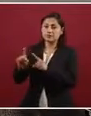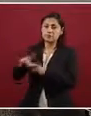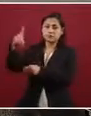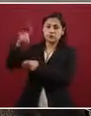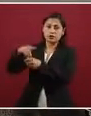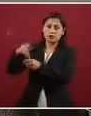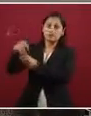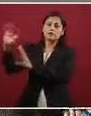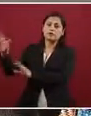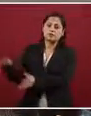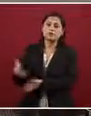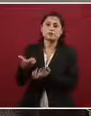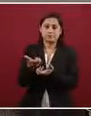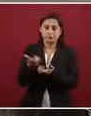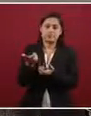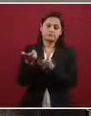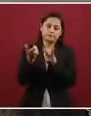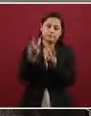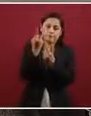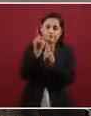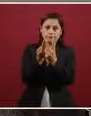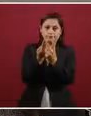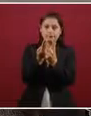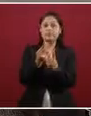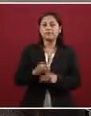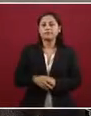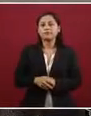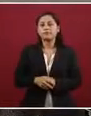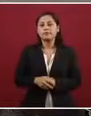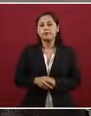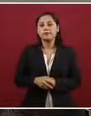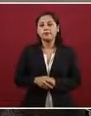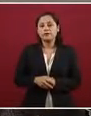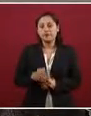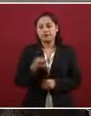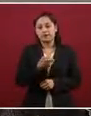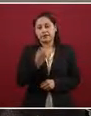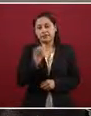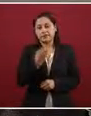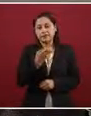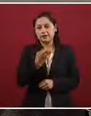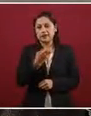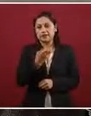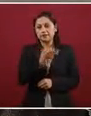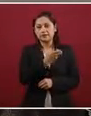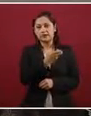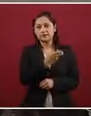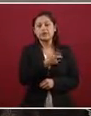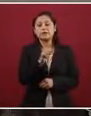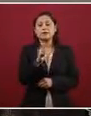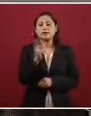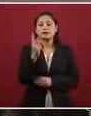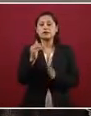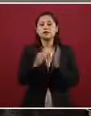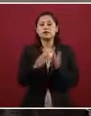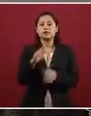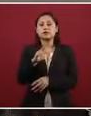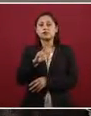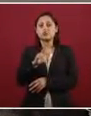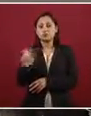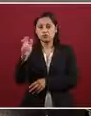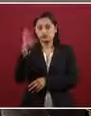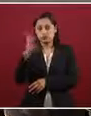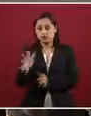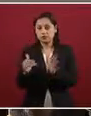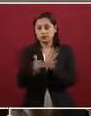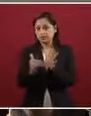donativos. Exactamente. Los recursos que se recibieron, exactamente, son los que se ven ahí, los 22,810